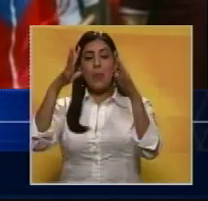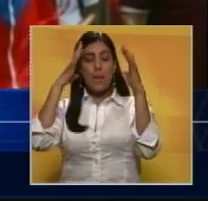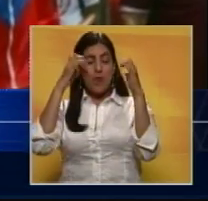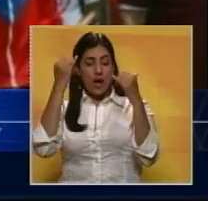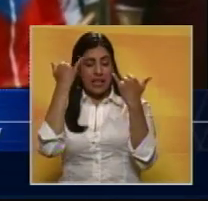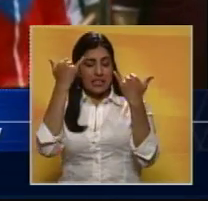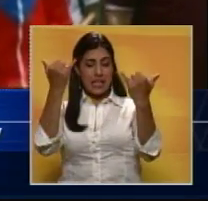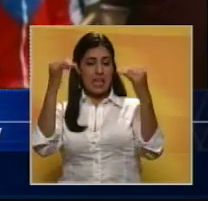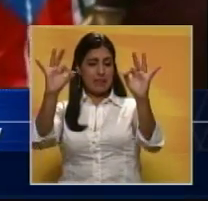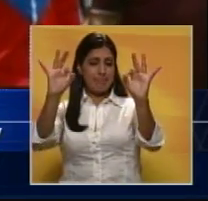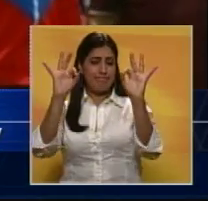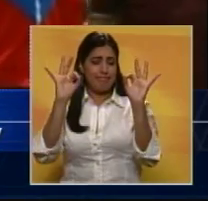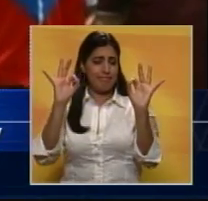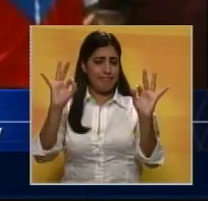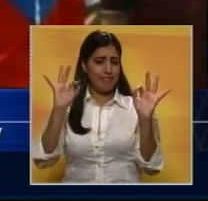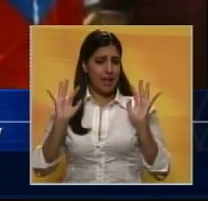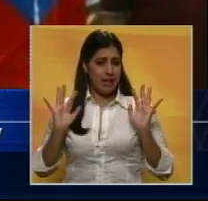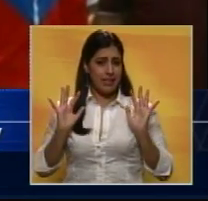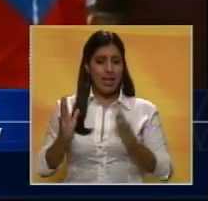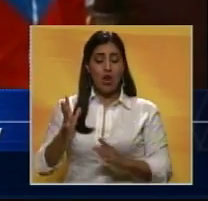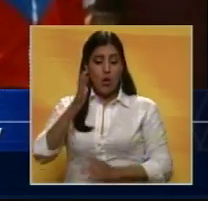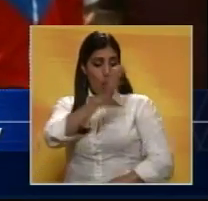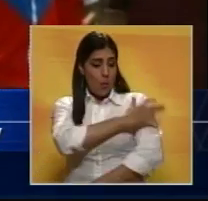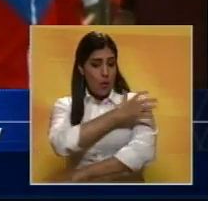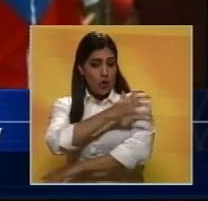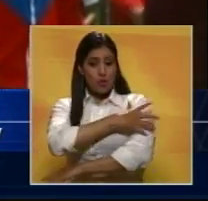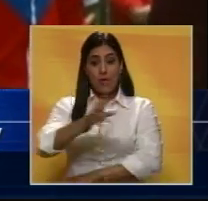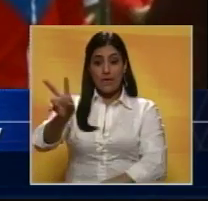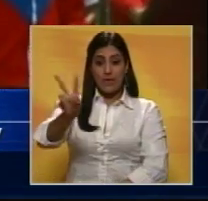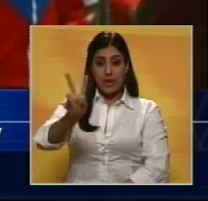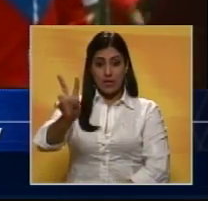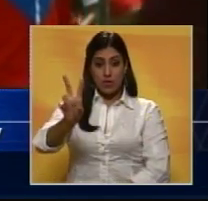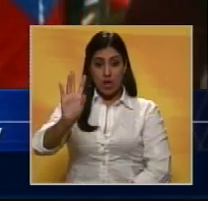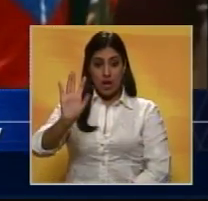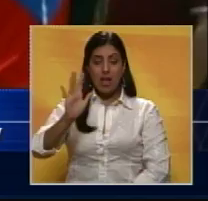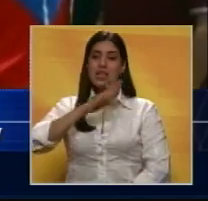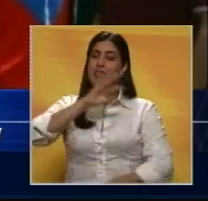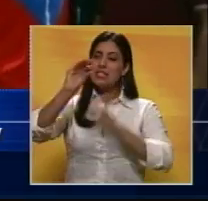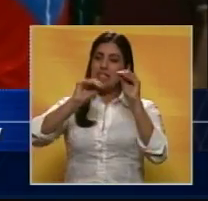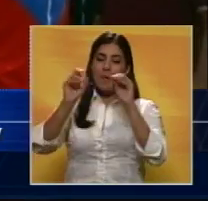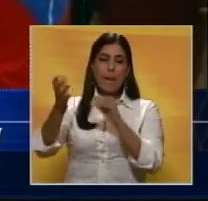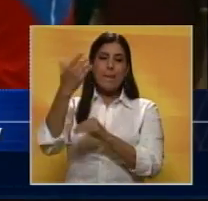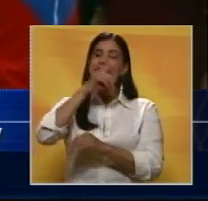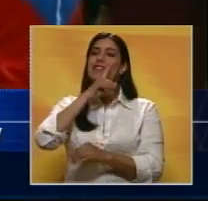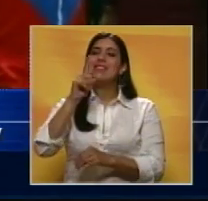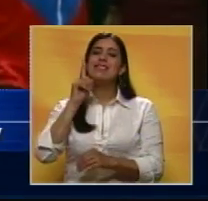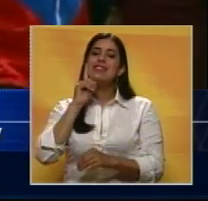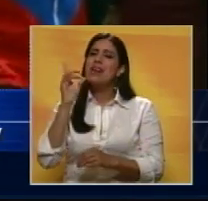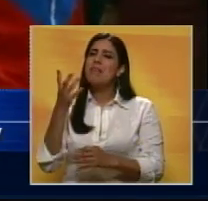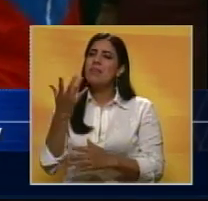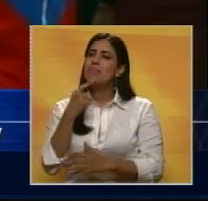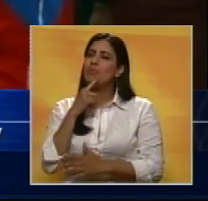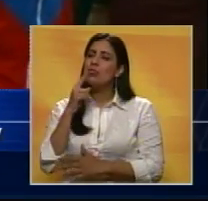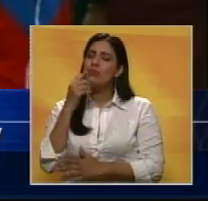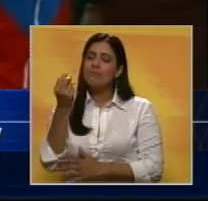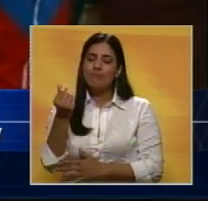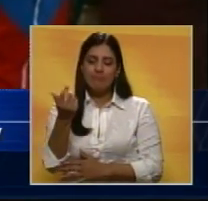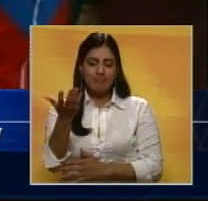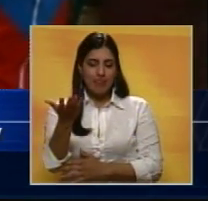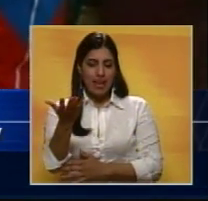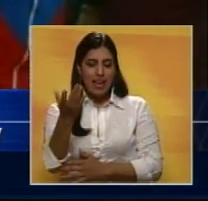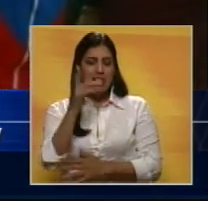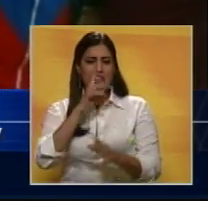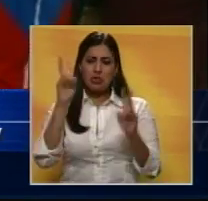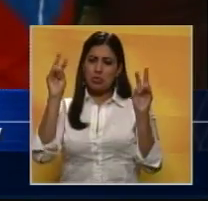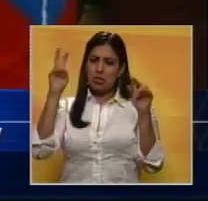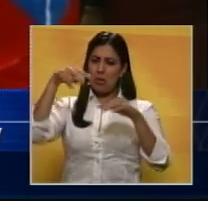inteligencia extraordinario de la derecha venezolana, llamaron una cosa que se llamaba y